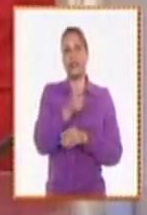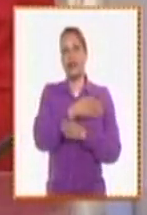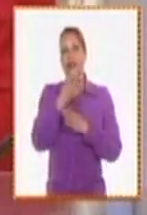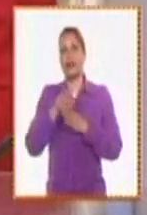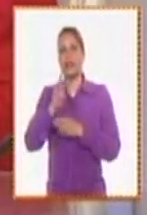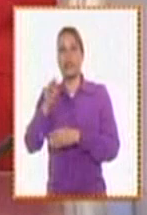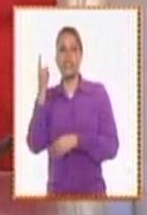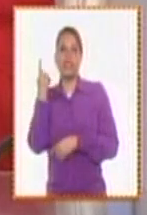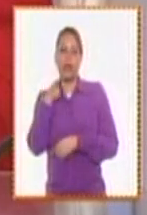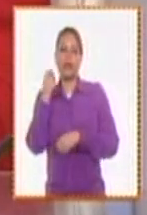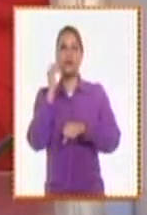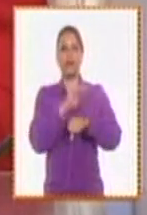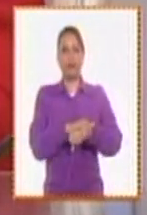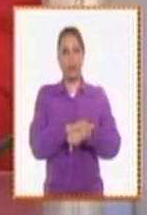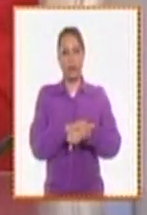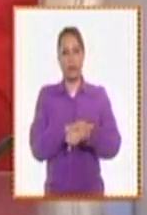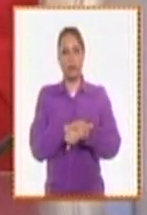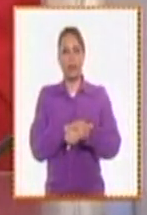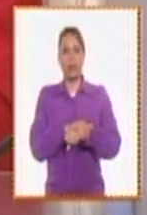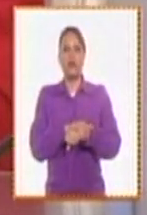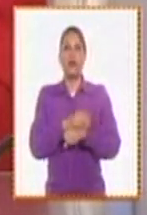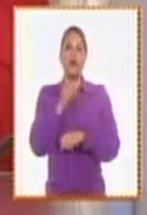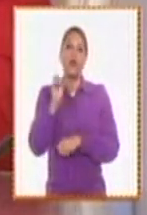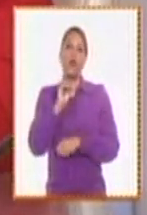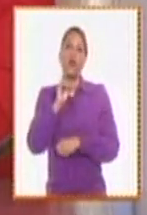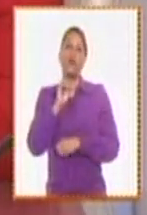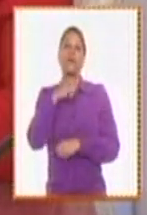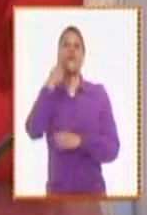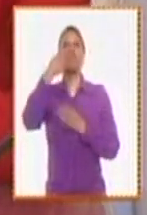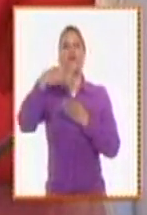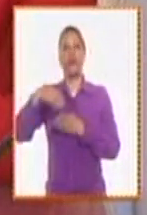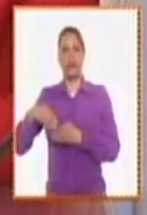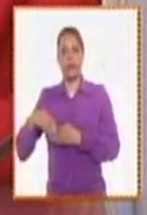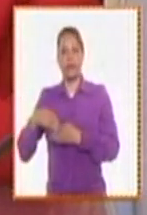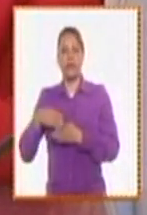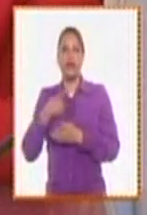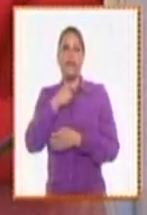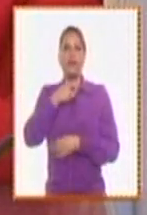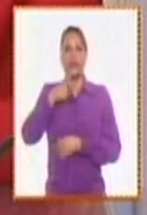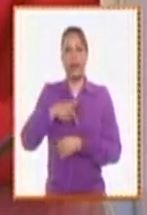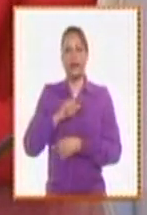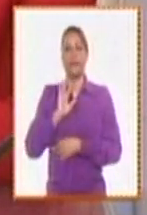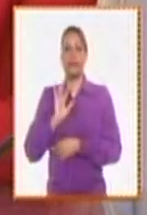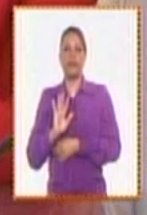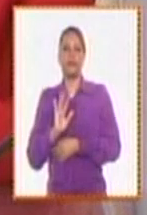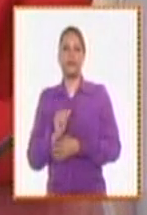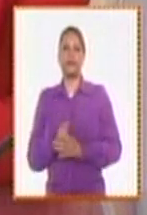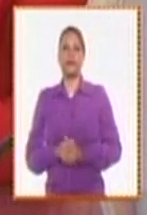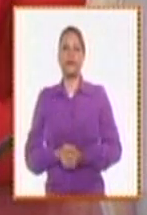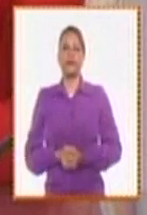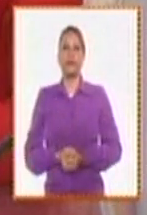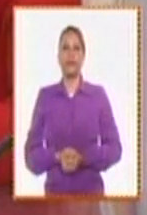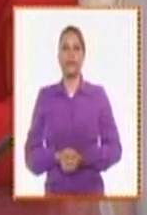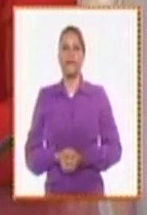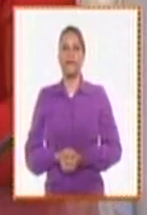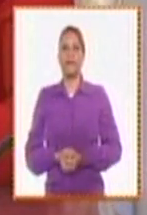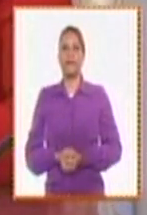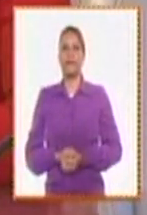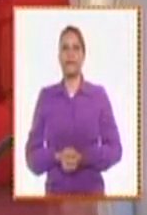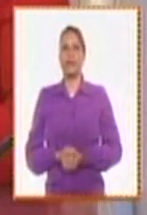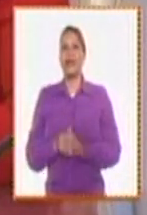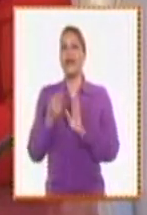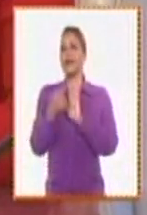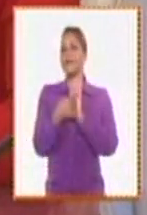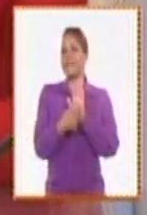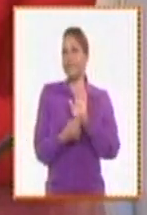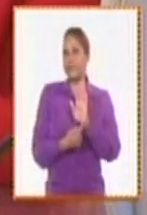de privación de libertad, prisión perpetua de libertad o la muerte, cuando concurran, por ejemplo, aspectos